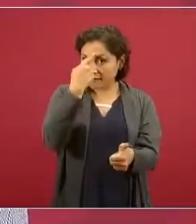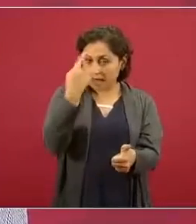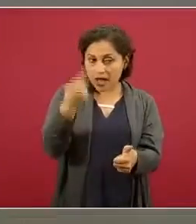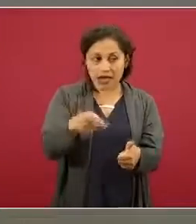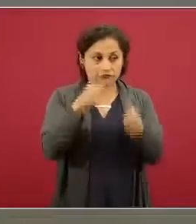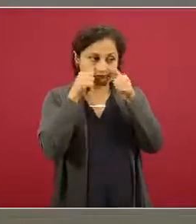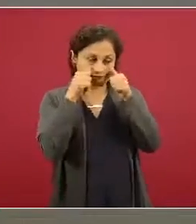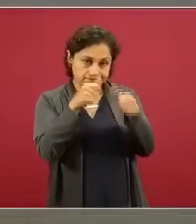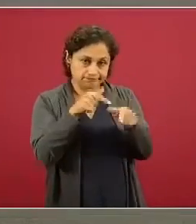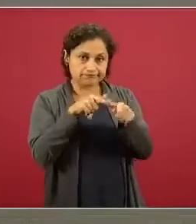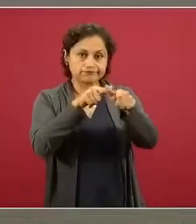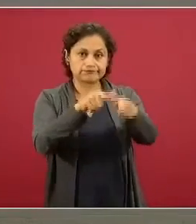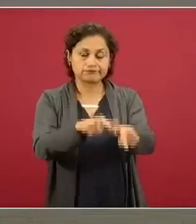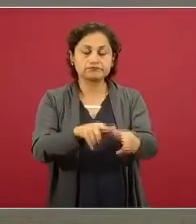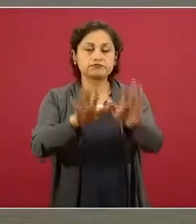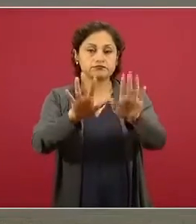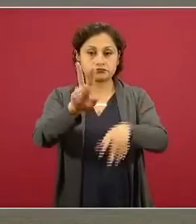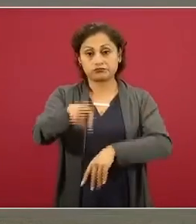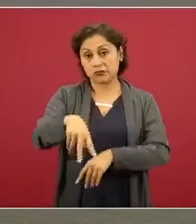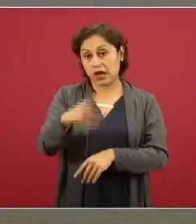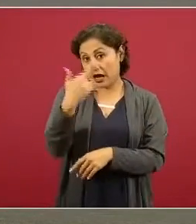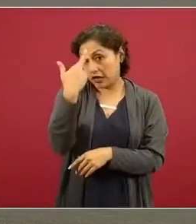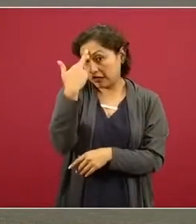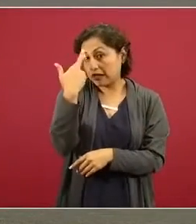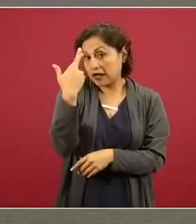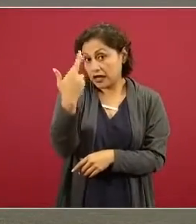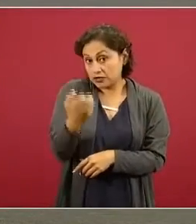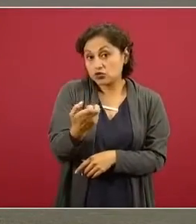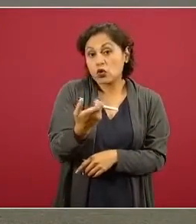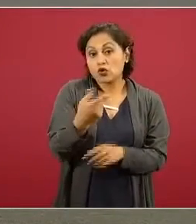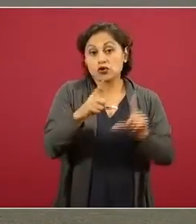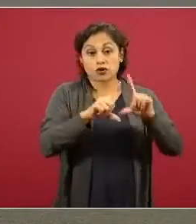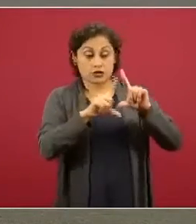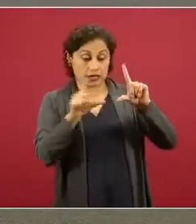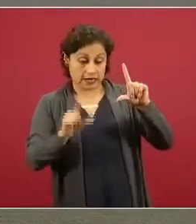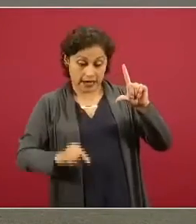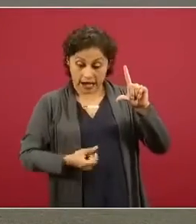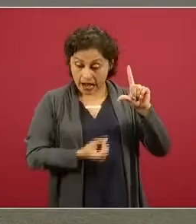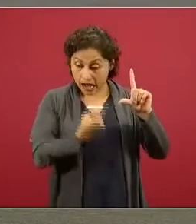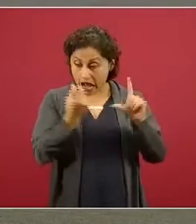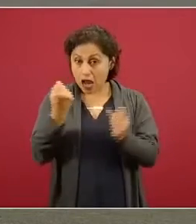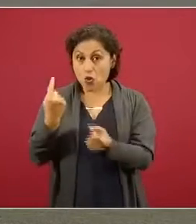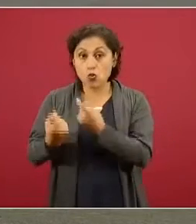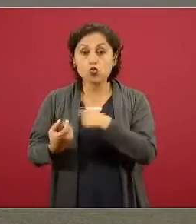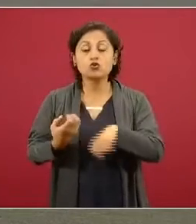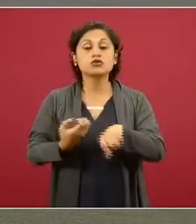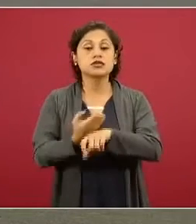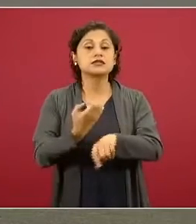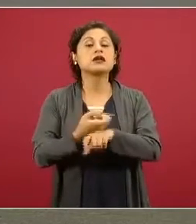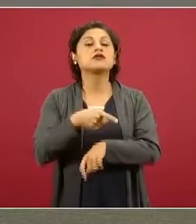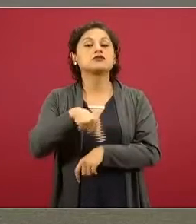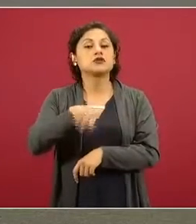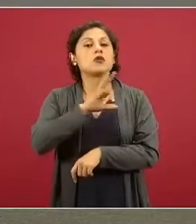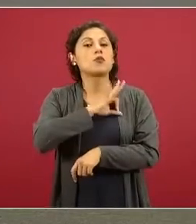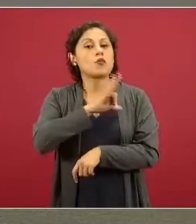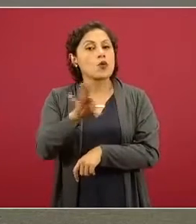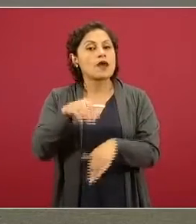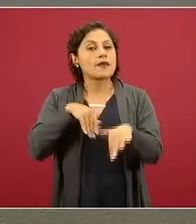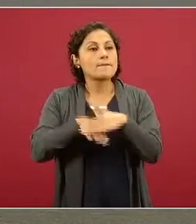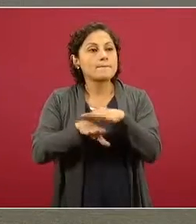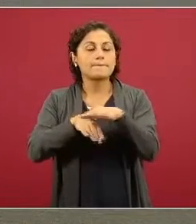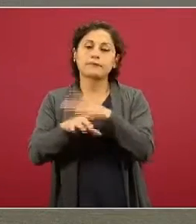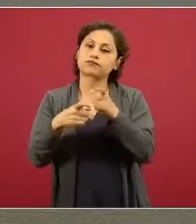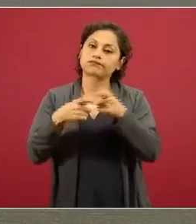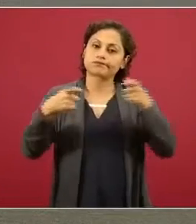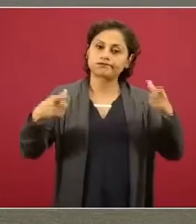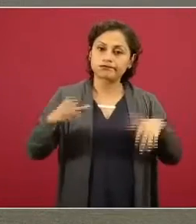razón, hay señales de alerta en donde pueden incrementarse los casos de hospitalización, hay entidades que todavía